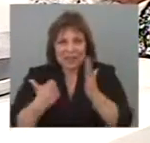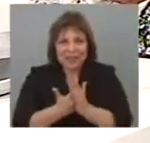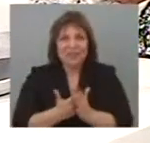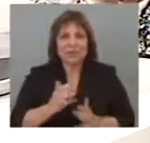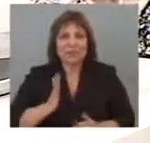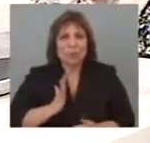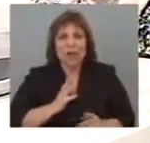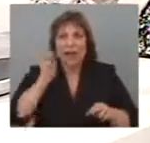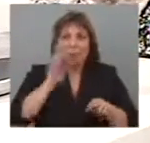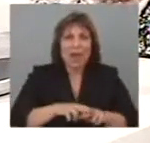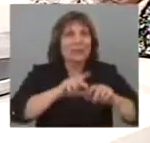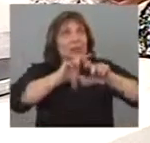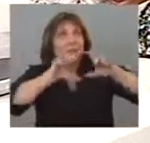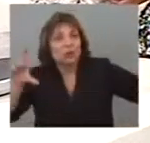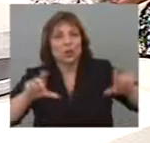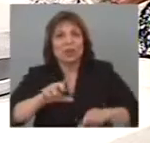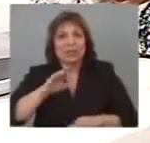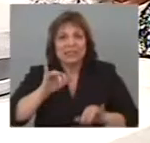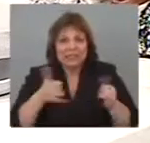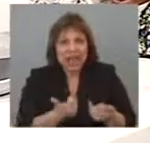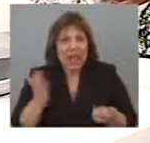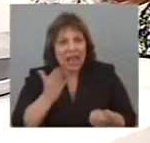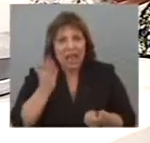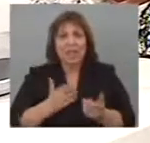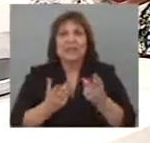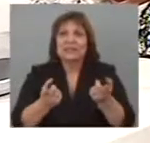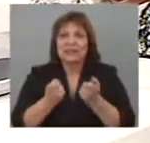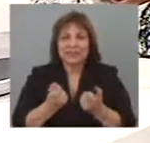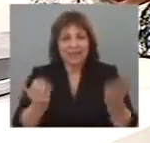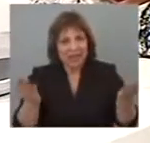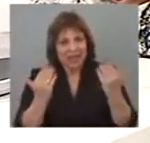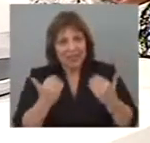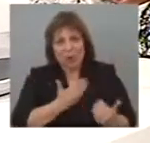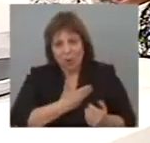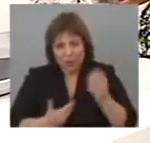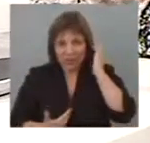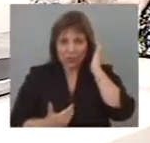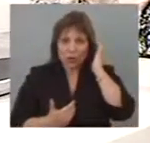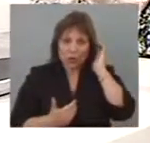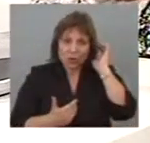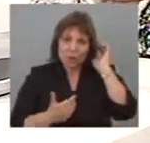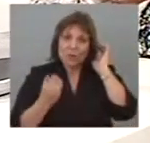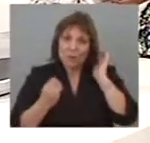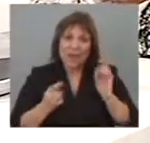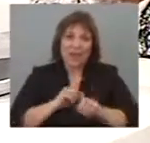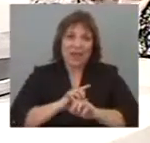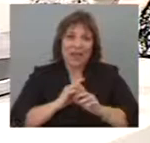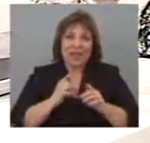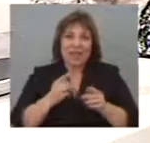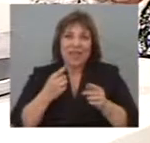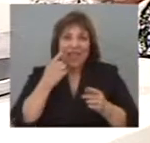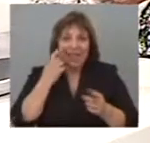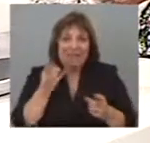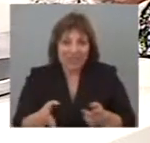que han sido asesinadas, plantean la necesaria intervención del Estado y de los organismos para evitar las muertes. Y bueno,